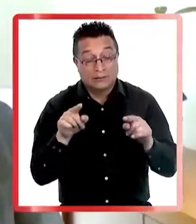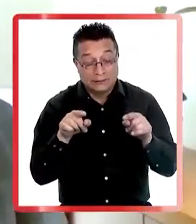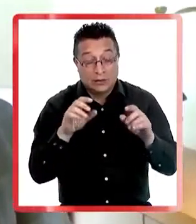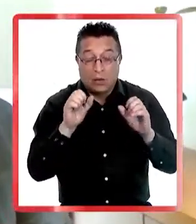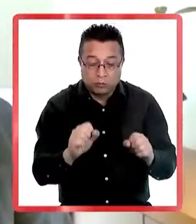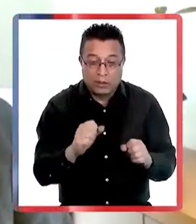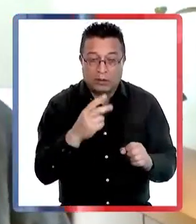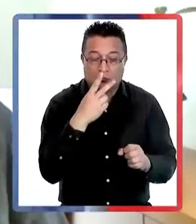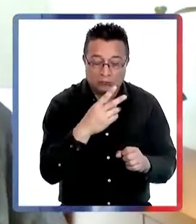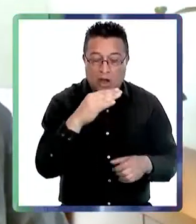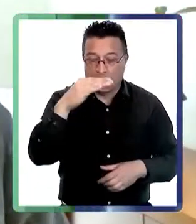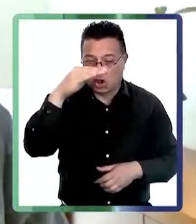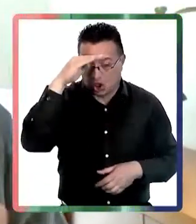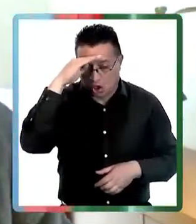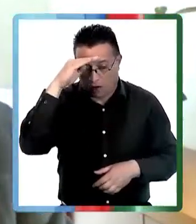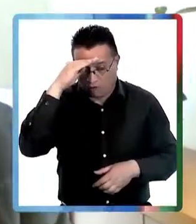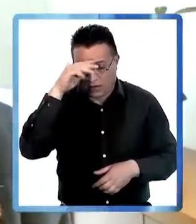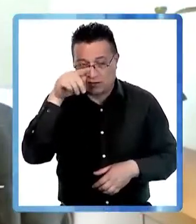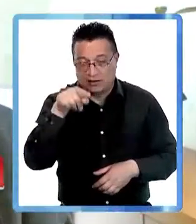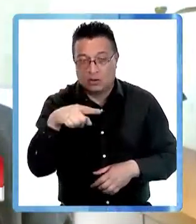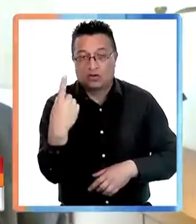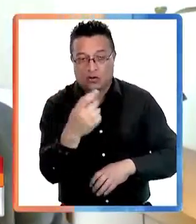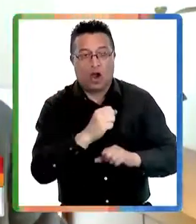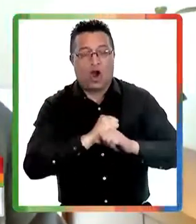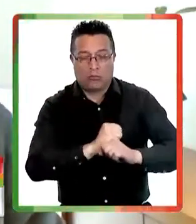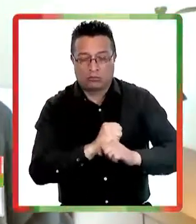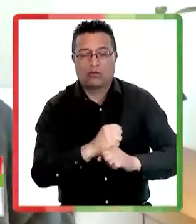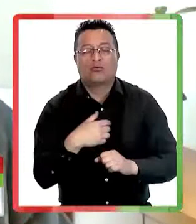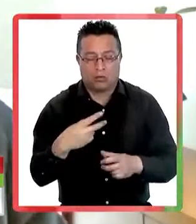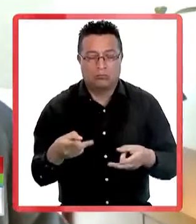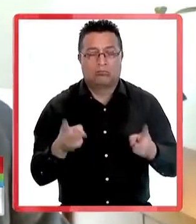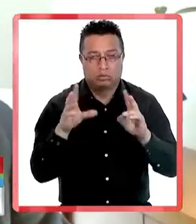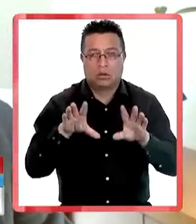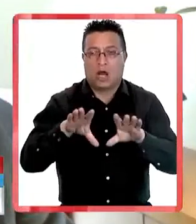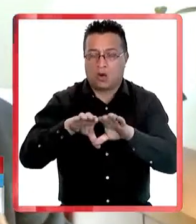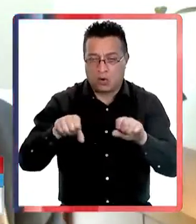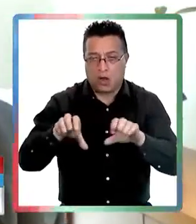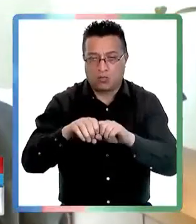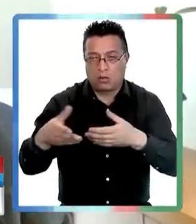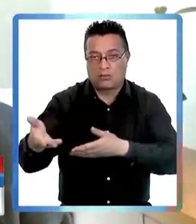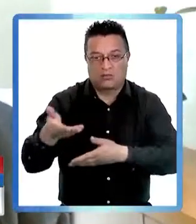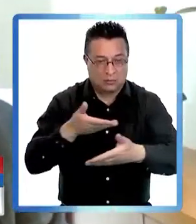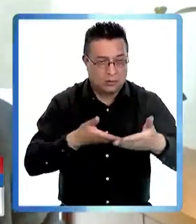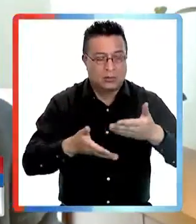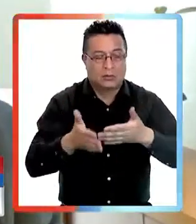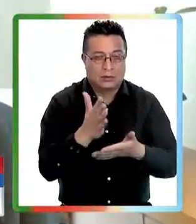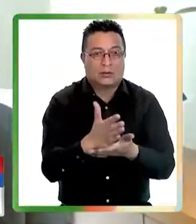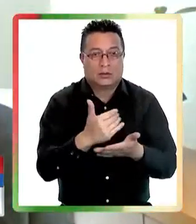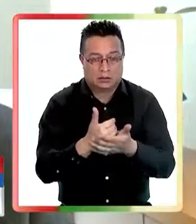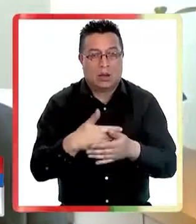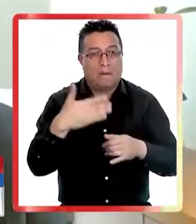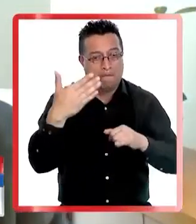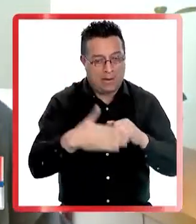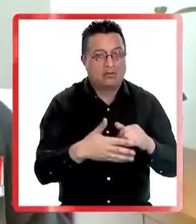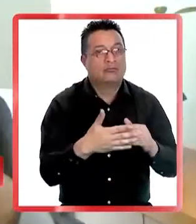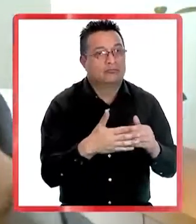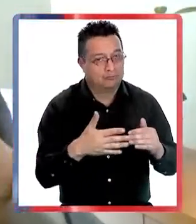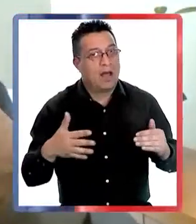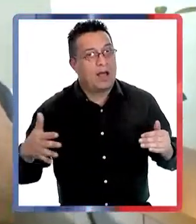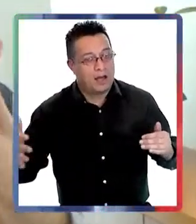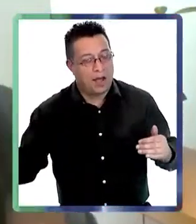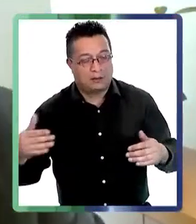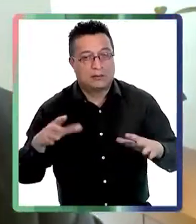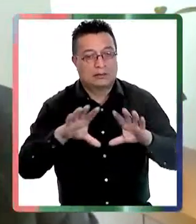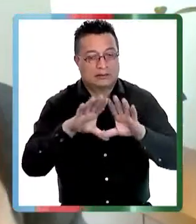de vista nosotros estamos confiados en que la oposición va a estar disponible para llegar a acuerdo, una visión estratégica de largo plazo,